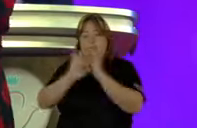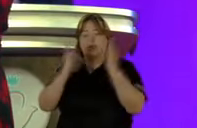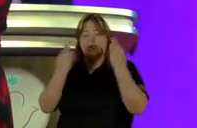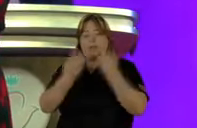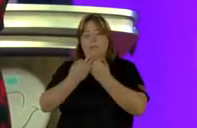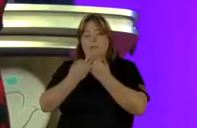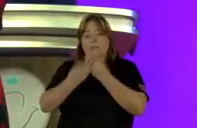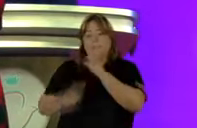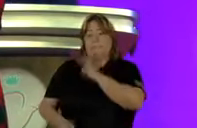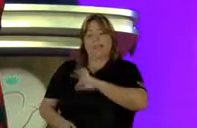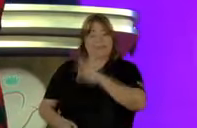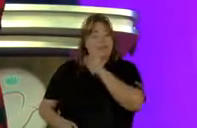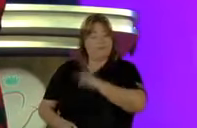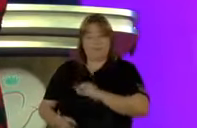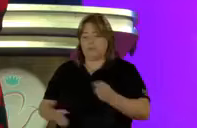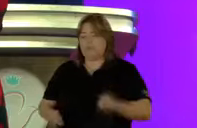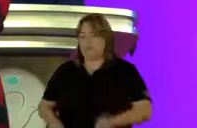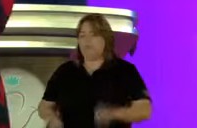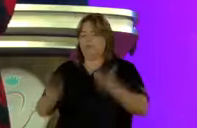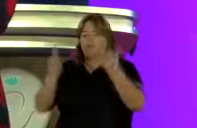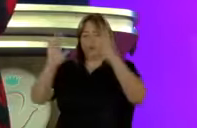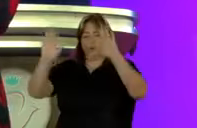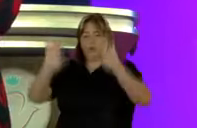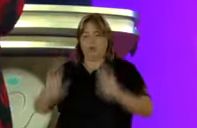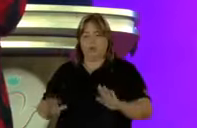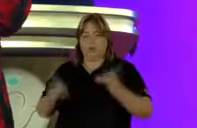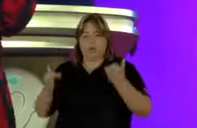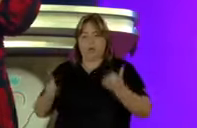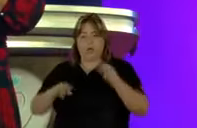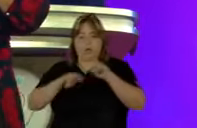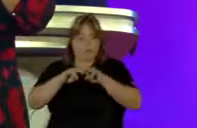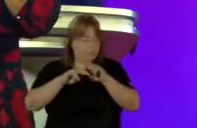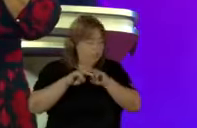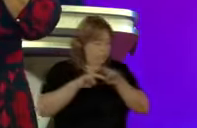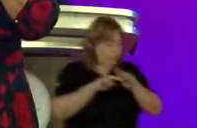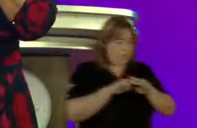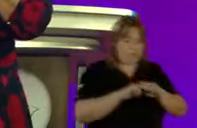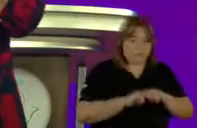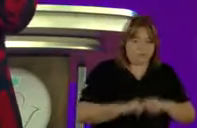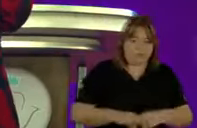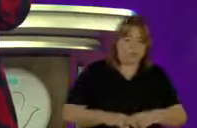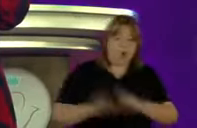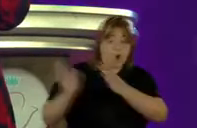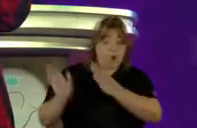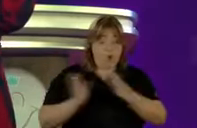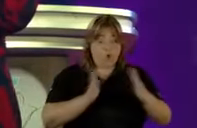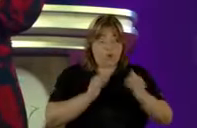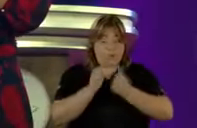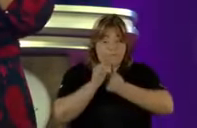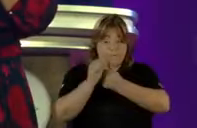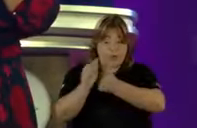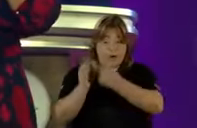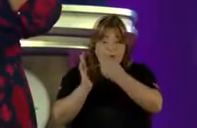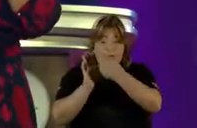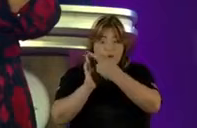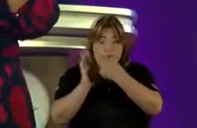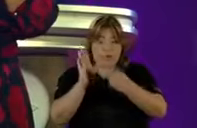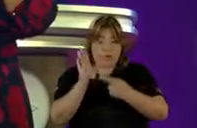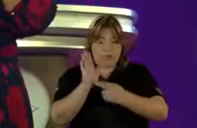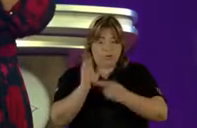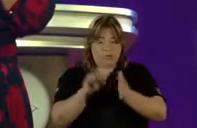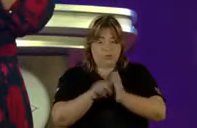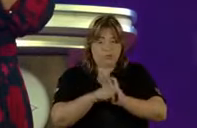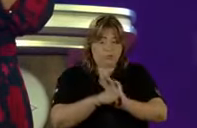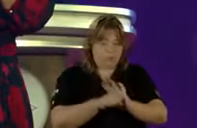¿Cuántos beneficios hay? Maravilloso. Tome asiento, vamos a salir con orden. No sé si la boda está